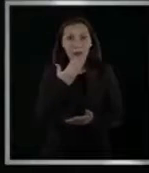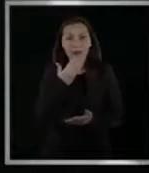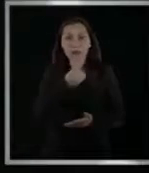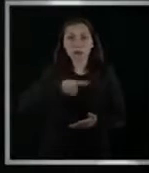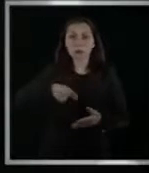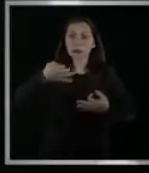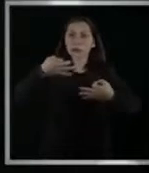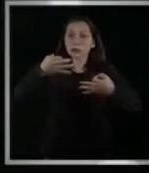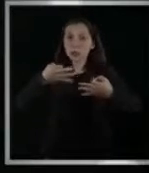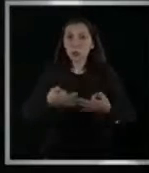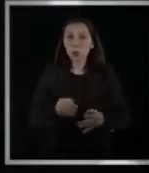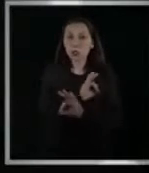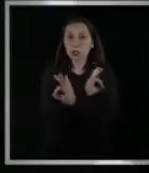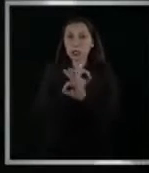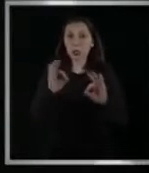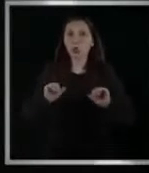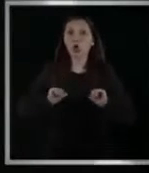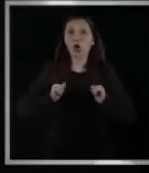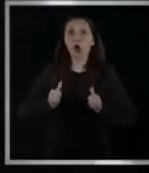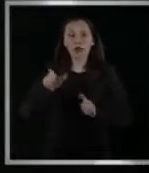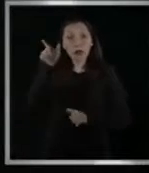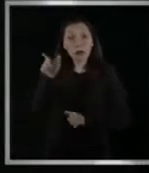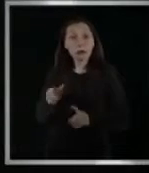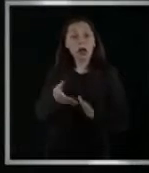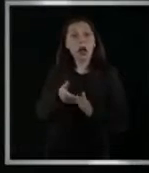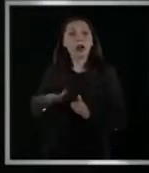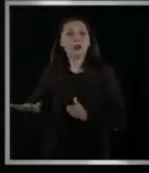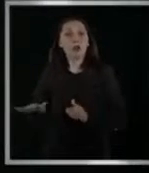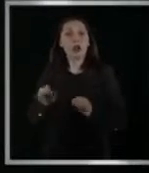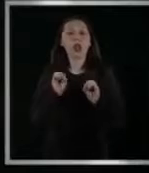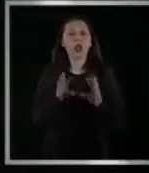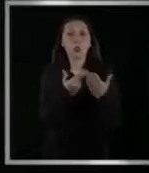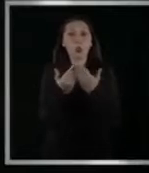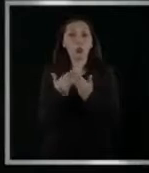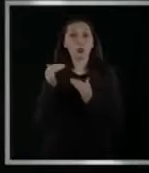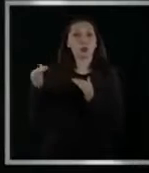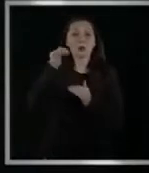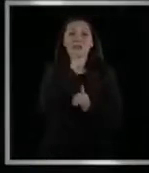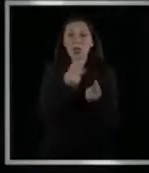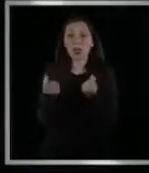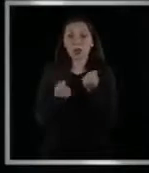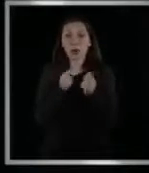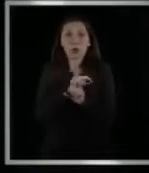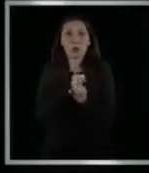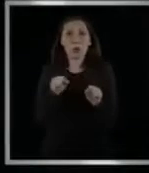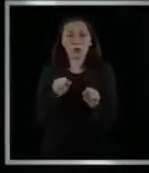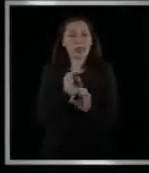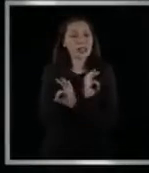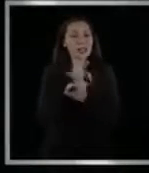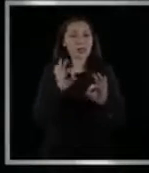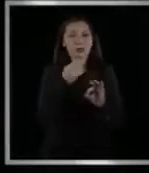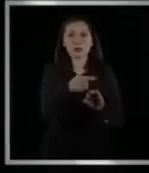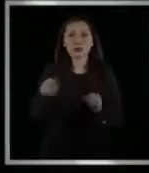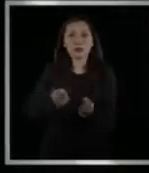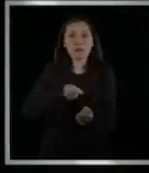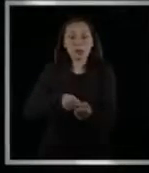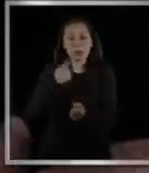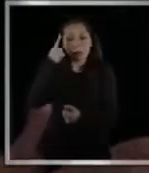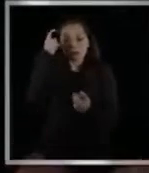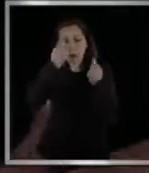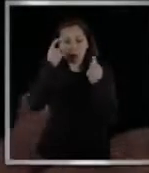también vamos a asegurarle que ningún joven se queda fuera de la educación superior por falta de recursos, que ninguna